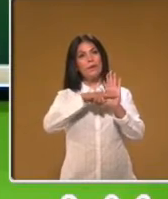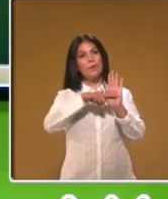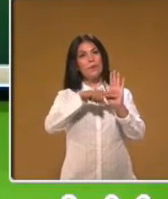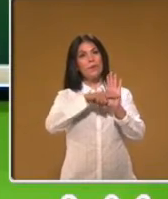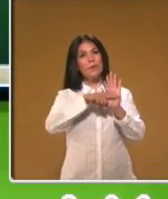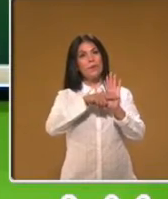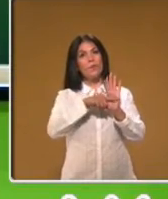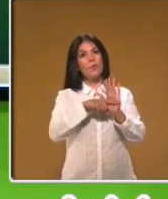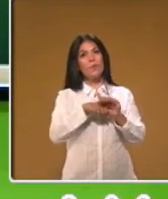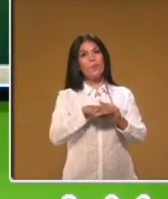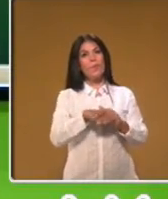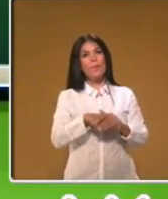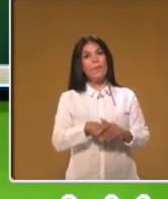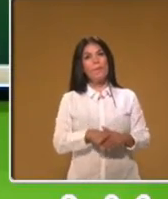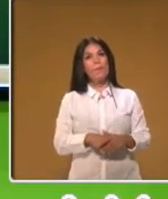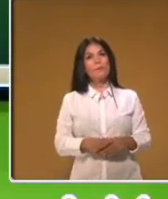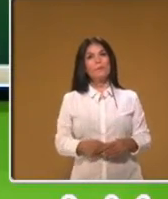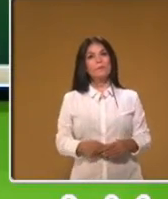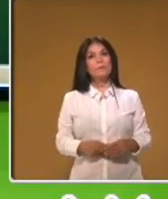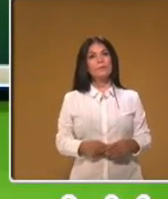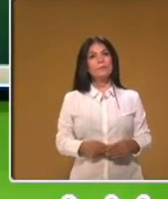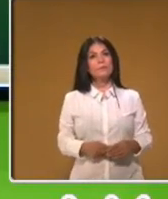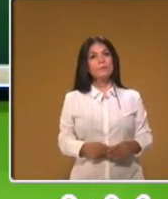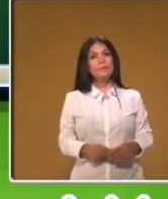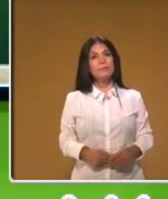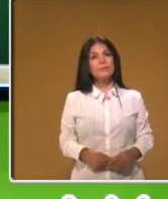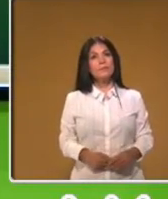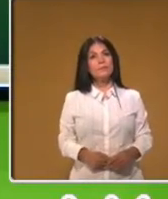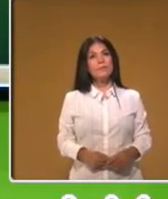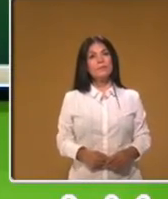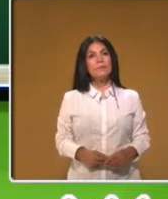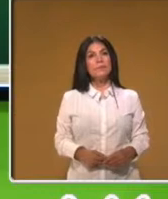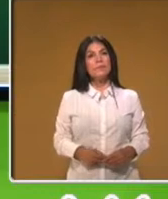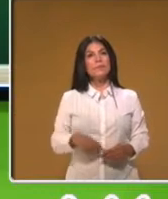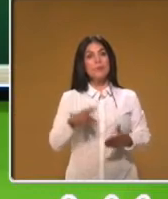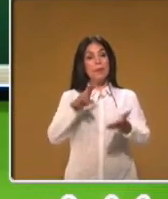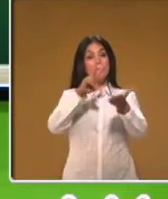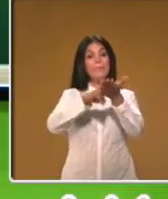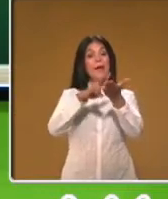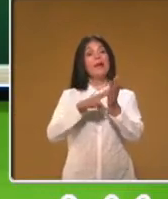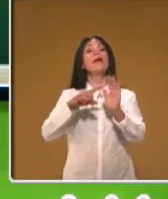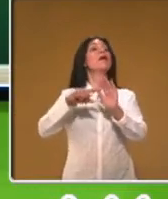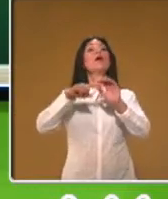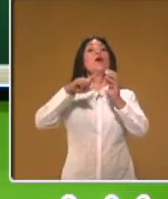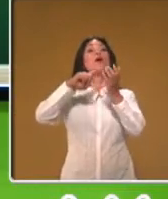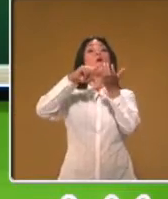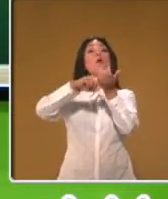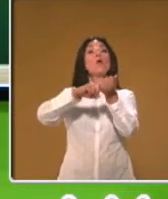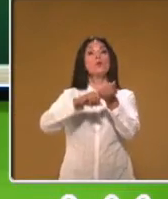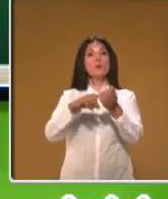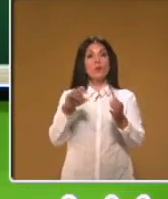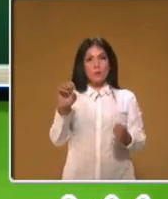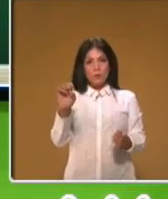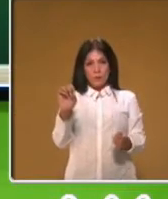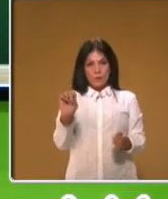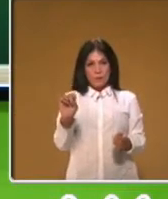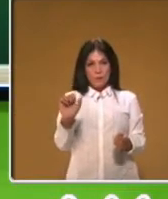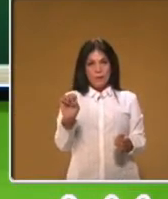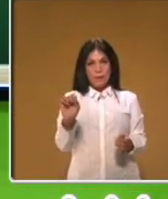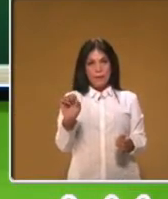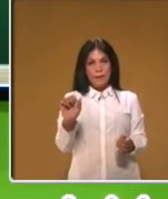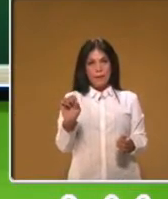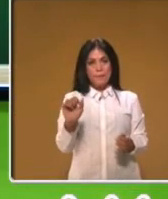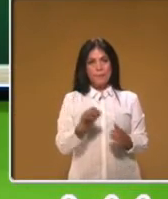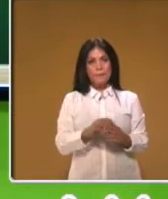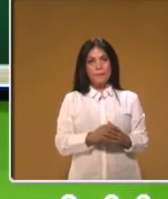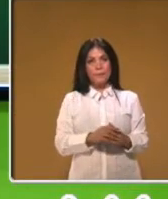entre negativo me da positivo. Por lo tanto, el hot dog vale 60 pesos. Continuamos con el siguiente procedimiento.